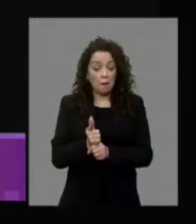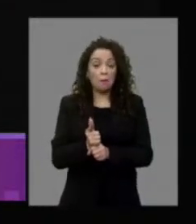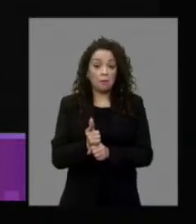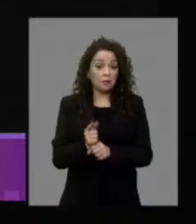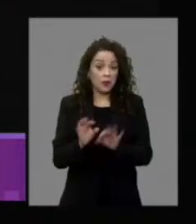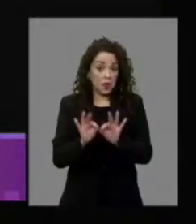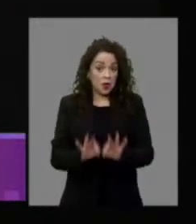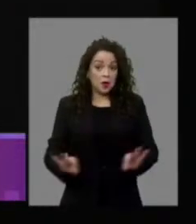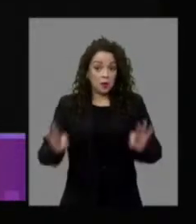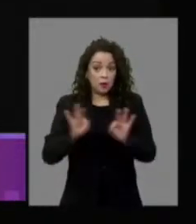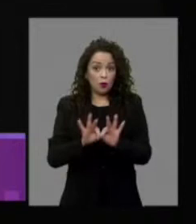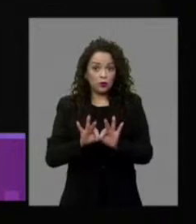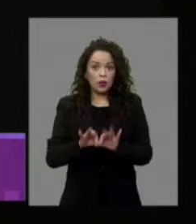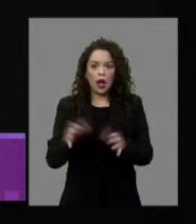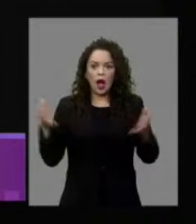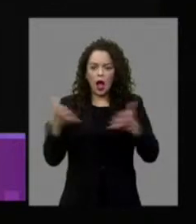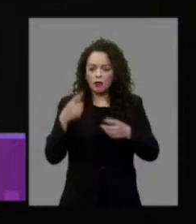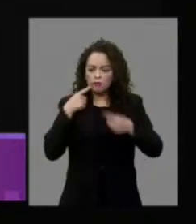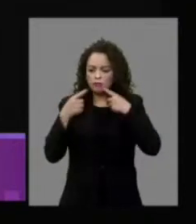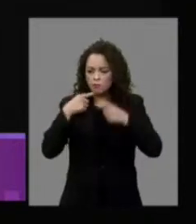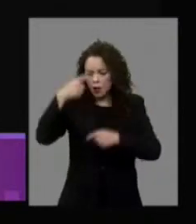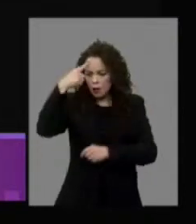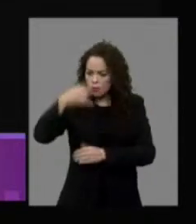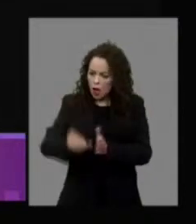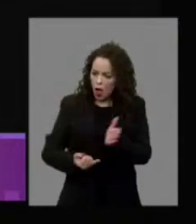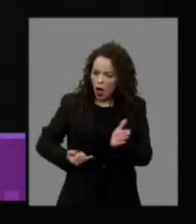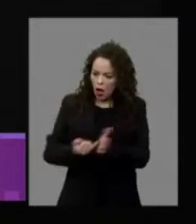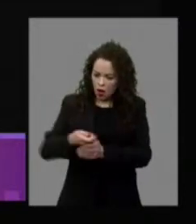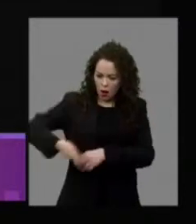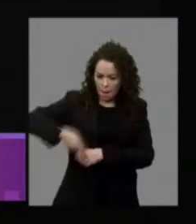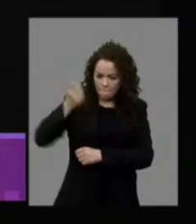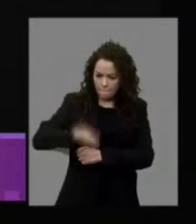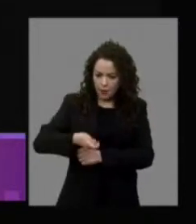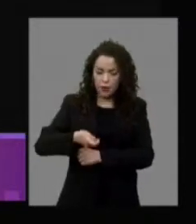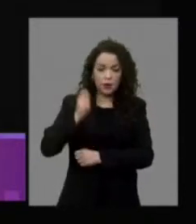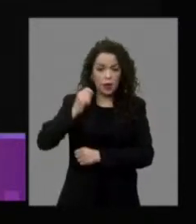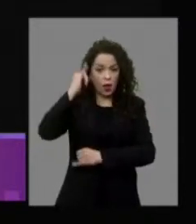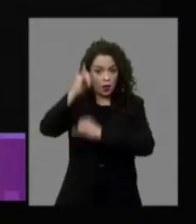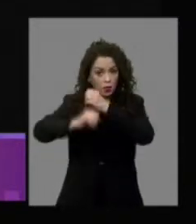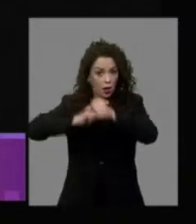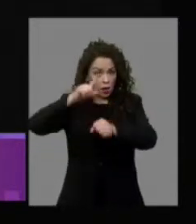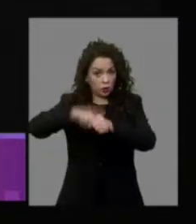Las resoluciones de las Cortes Internacionales